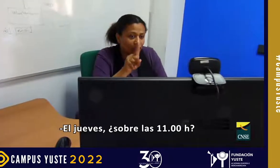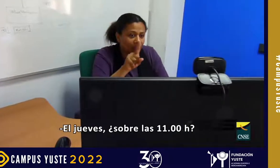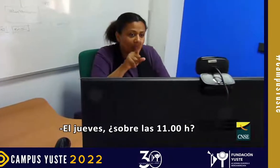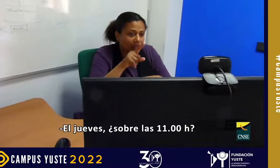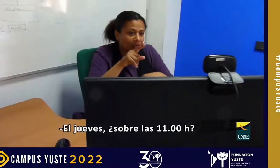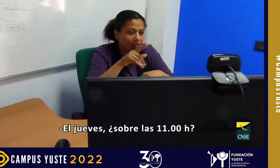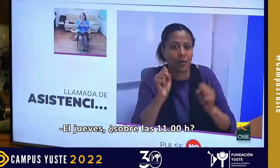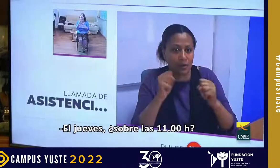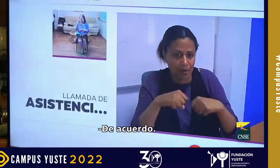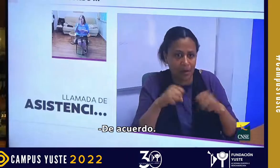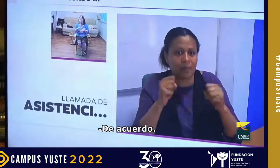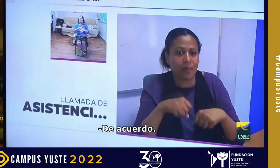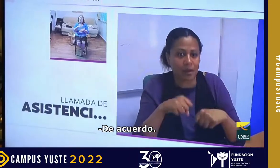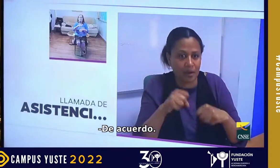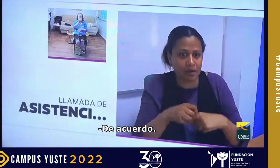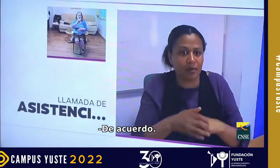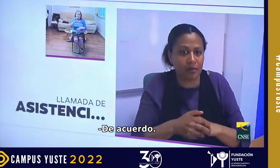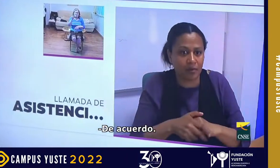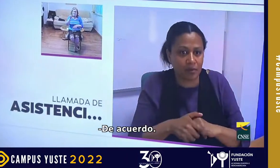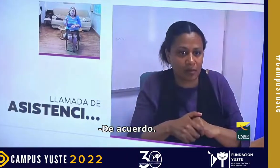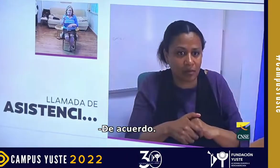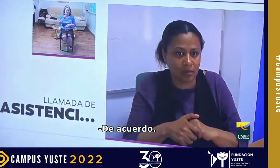11 de